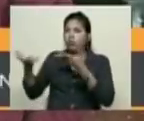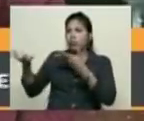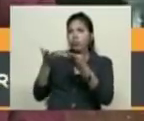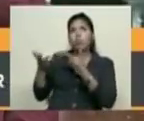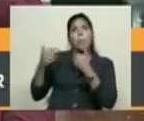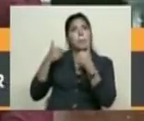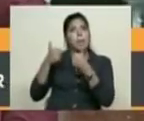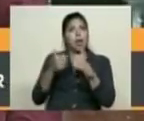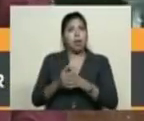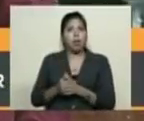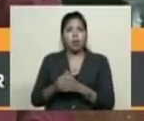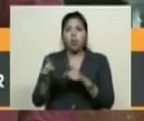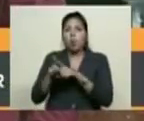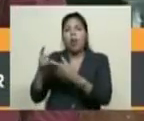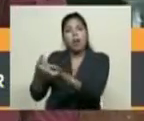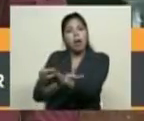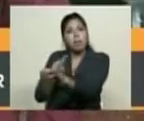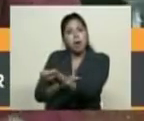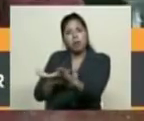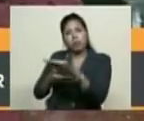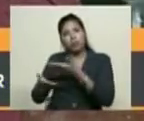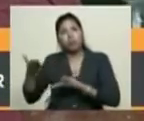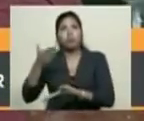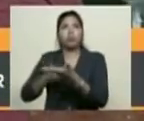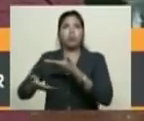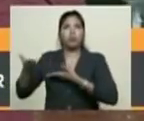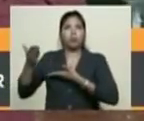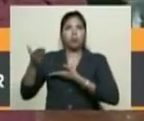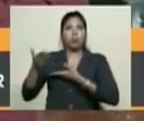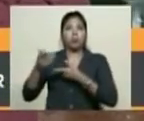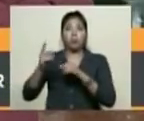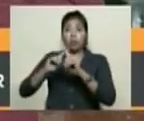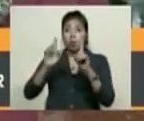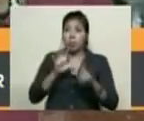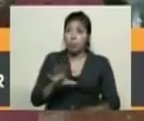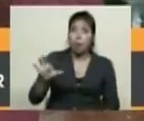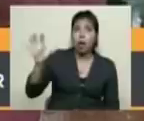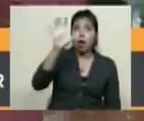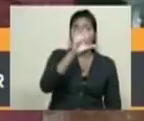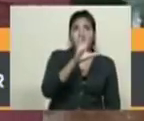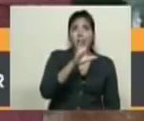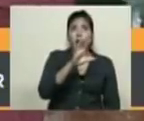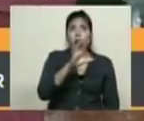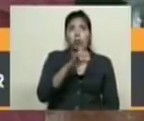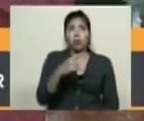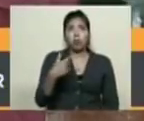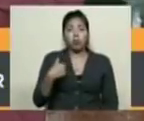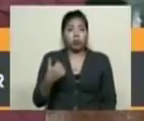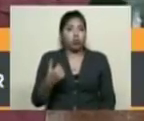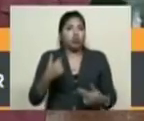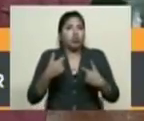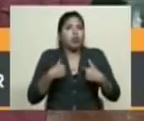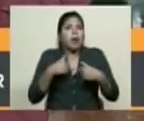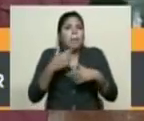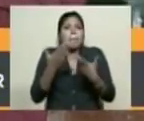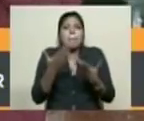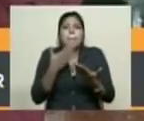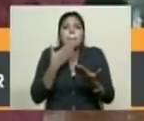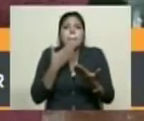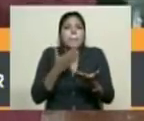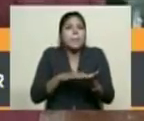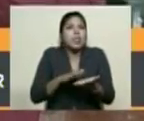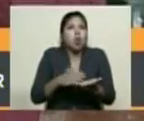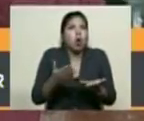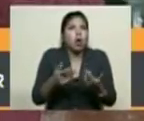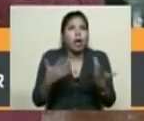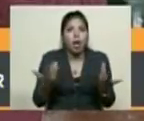pueblos hermanos. Sobre el resto de los países, bueno, Venezuela lo que pide es respeto, nada más respeto a nuestra